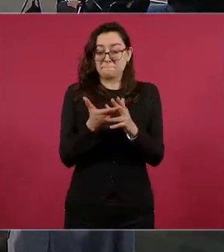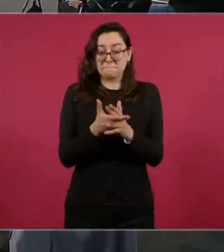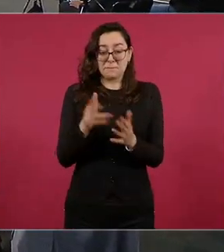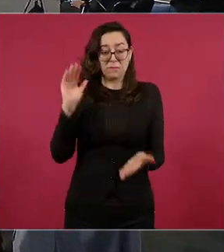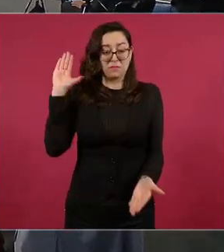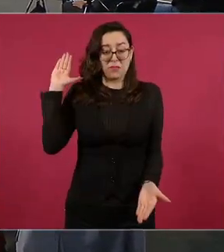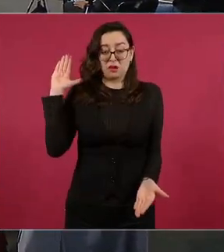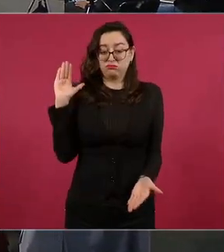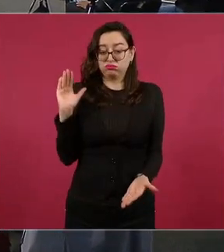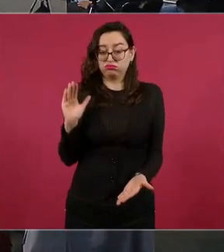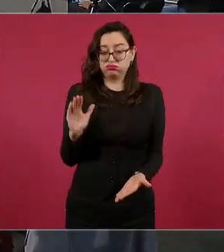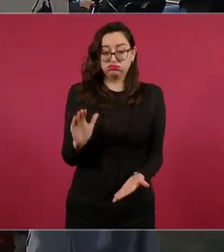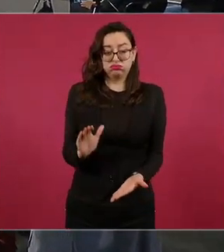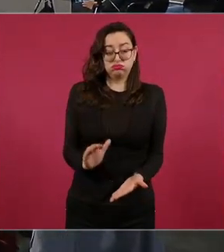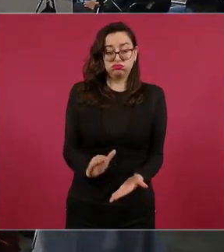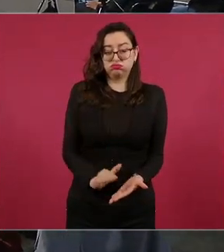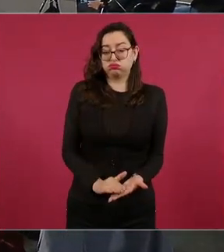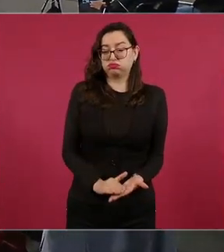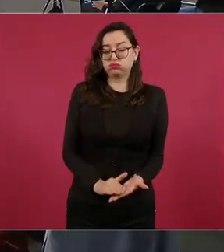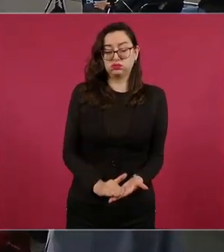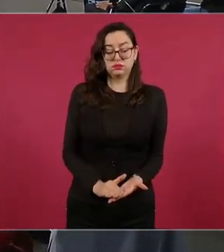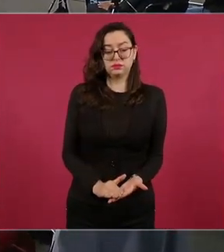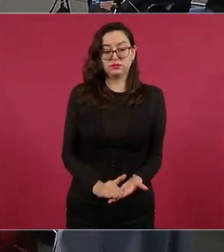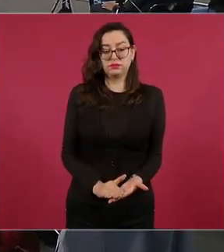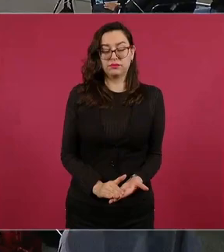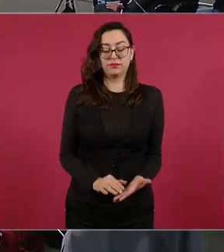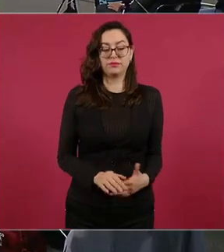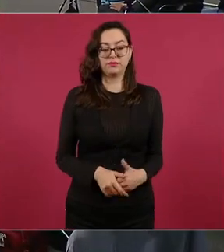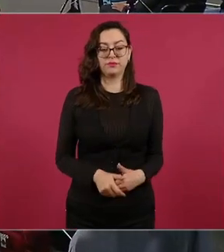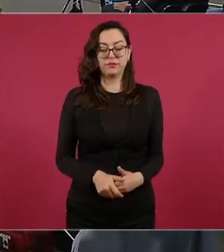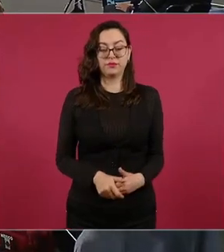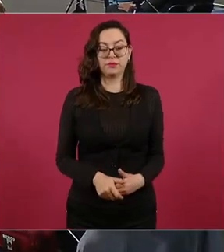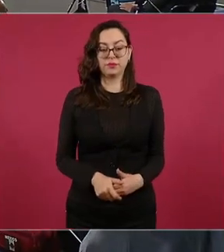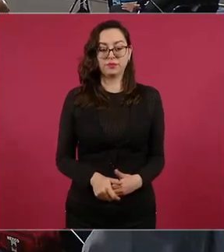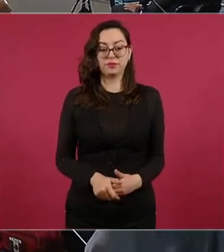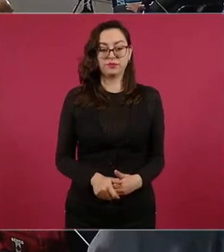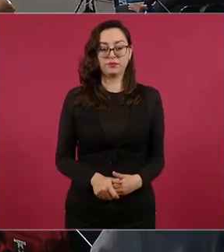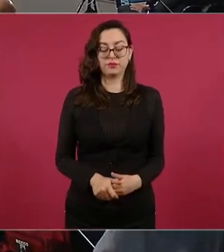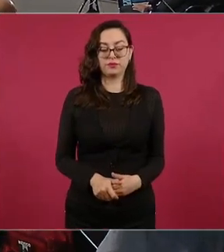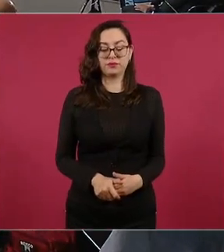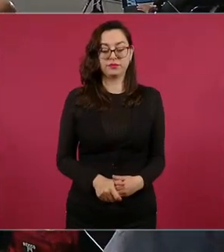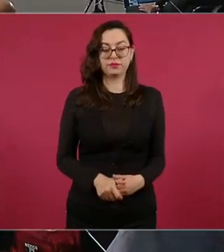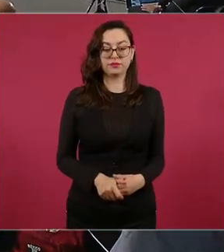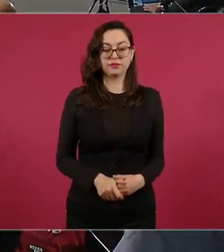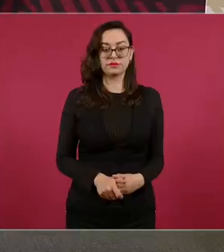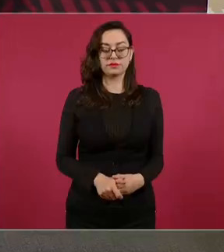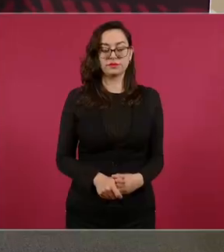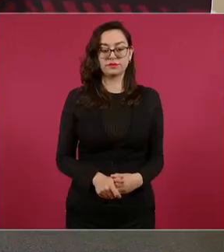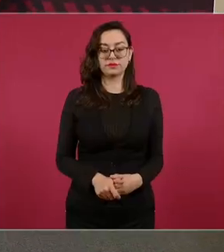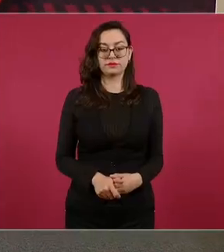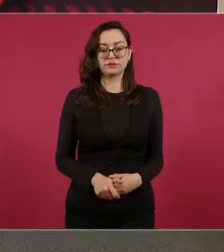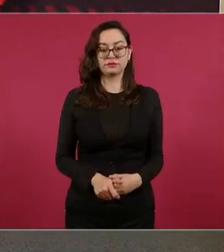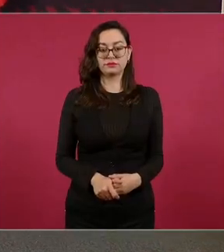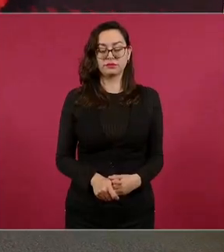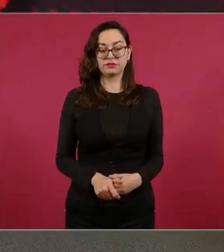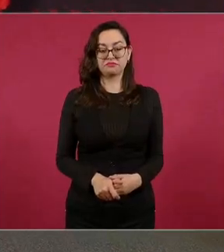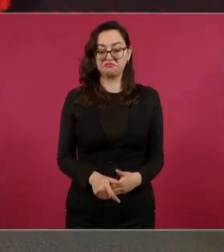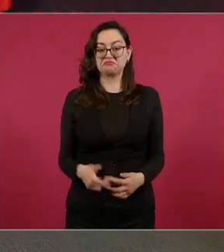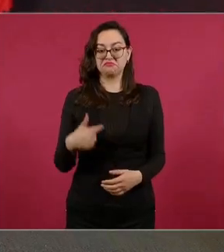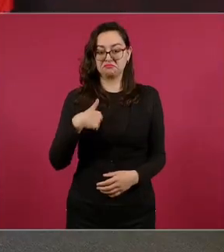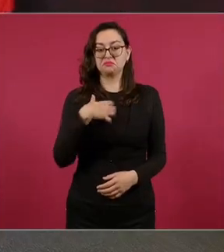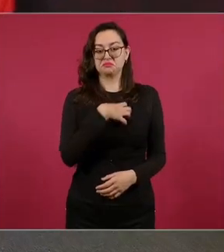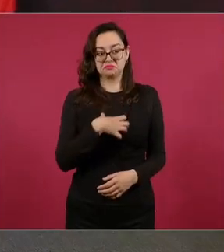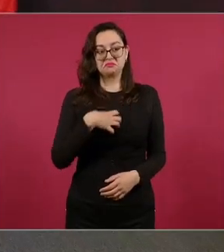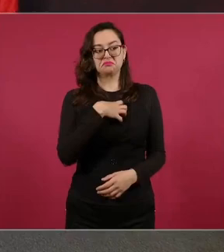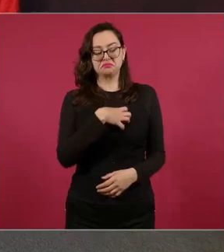los días más bajos estoy contento